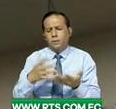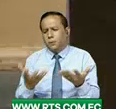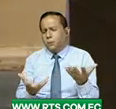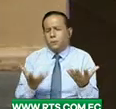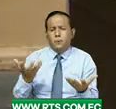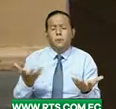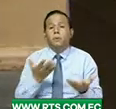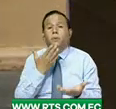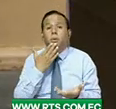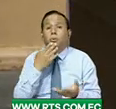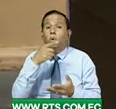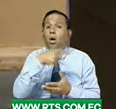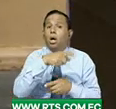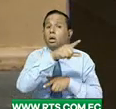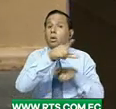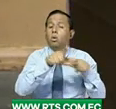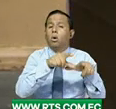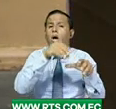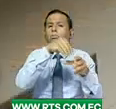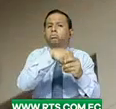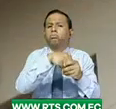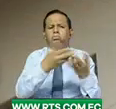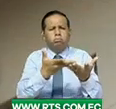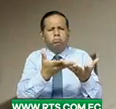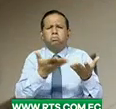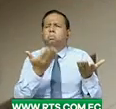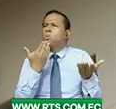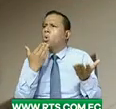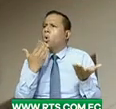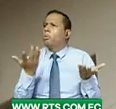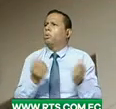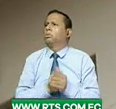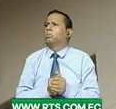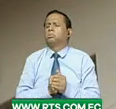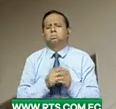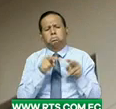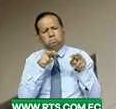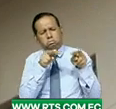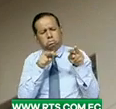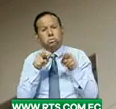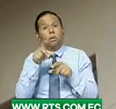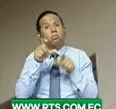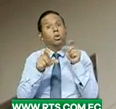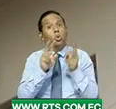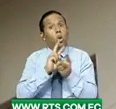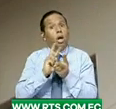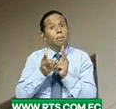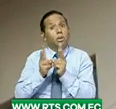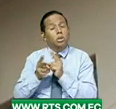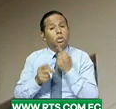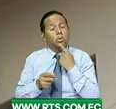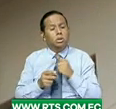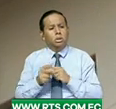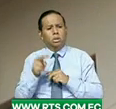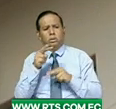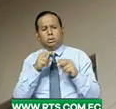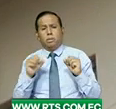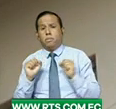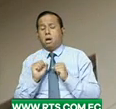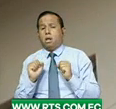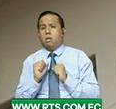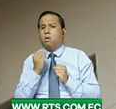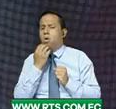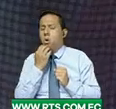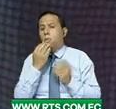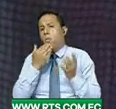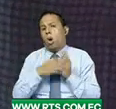punto, pues en el sitio no se ven hallazgos como este. Hay temor entre los vecinos. Cuando alquilen departamento,